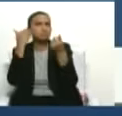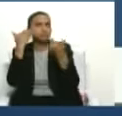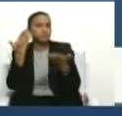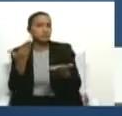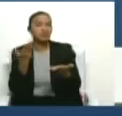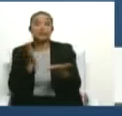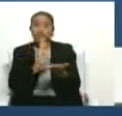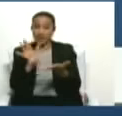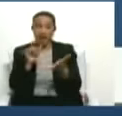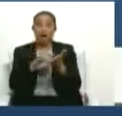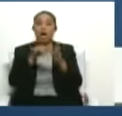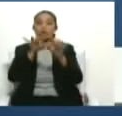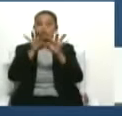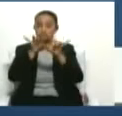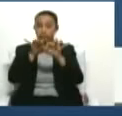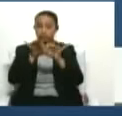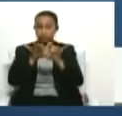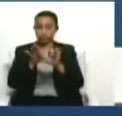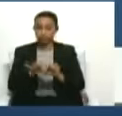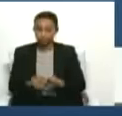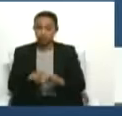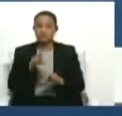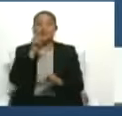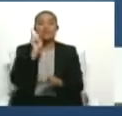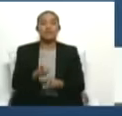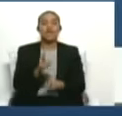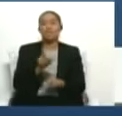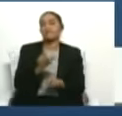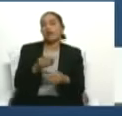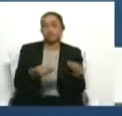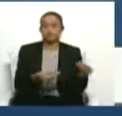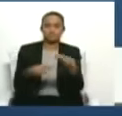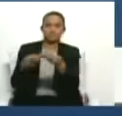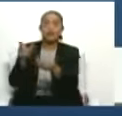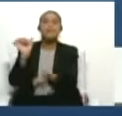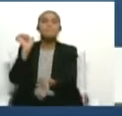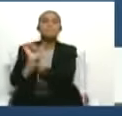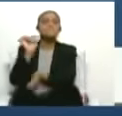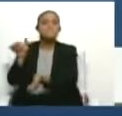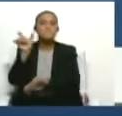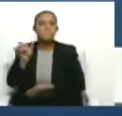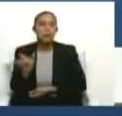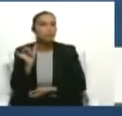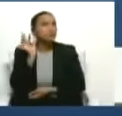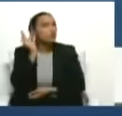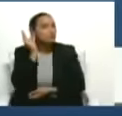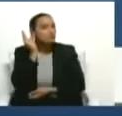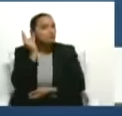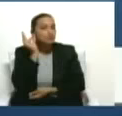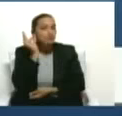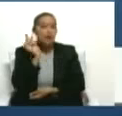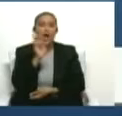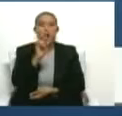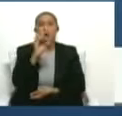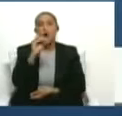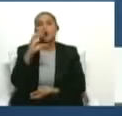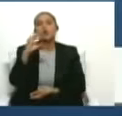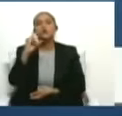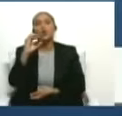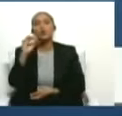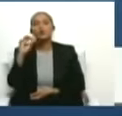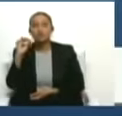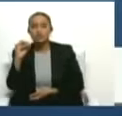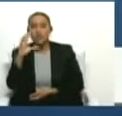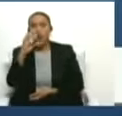privativa judicial preventiva de libertad, tanto en contra de la señora Rocío del Carmen San Miguel